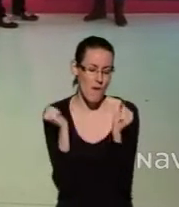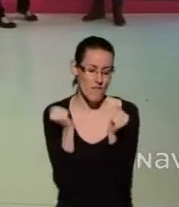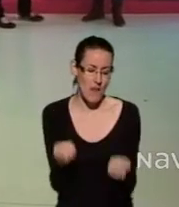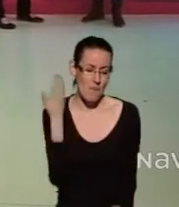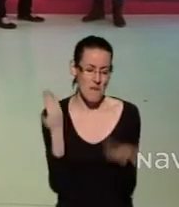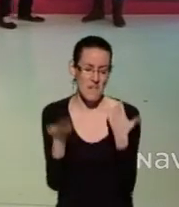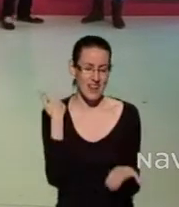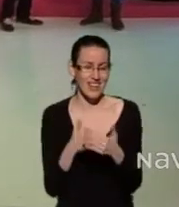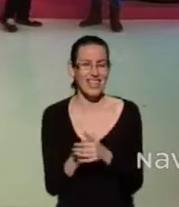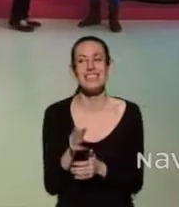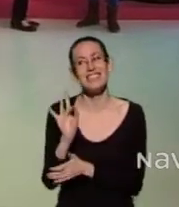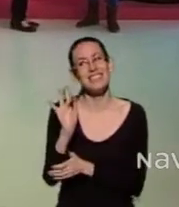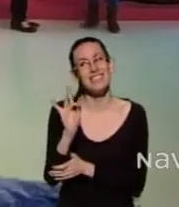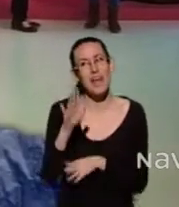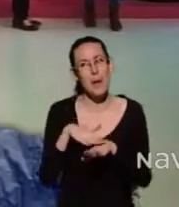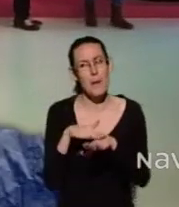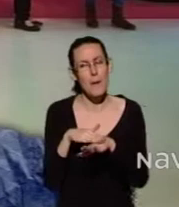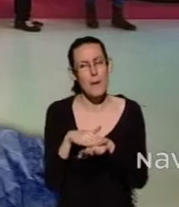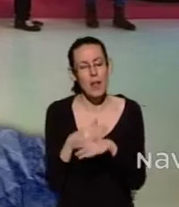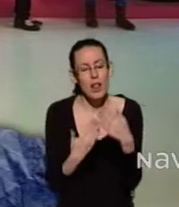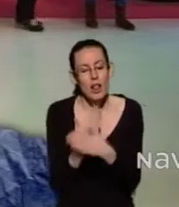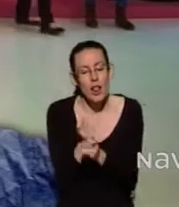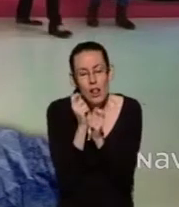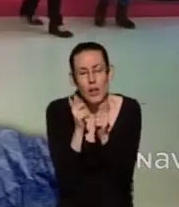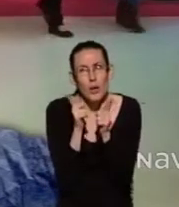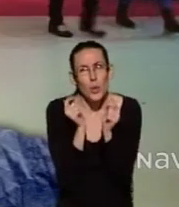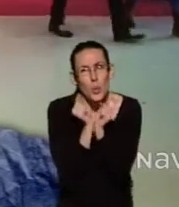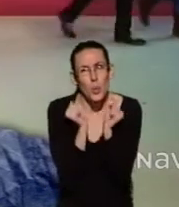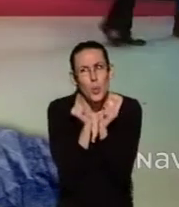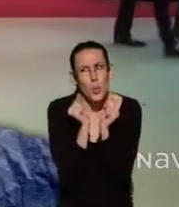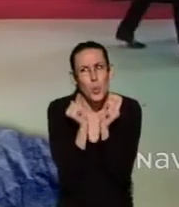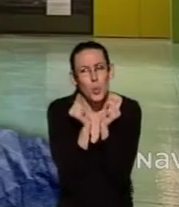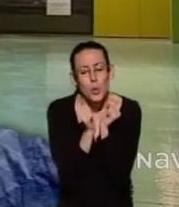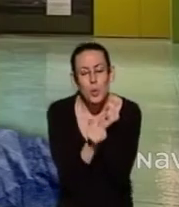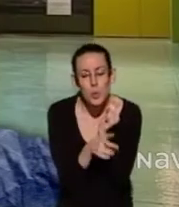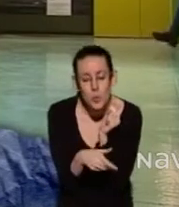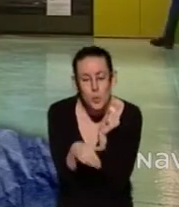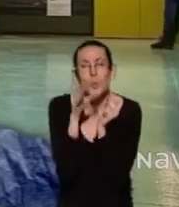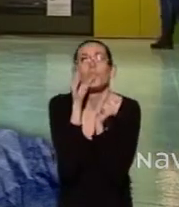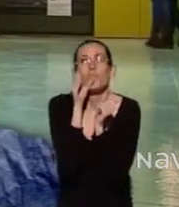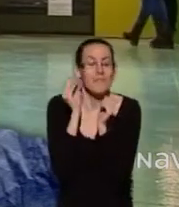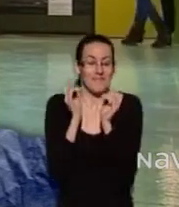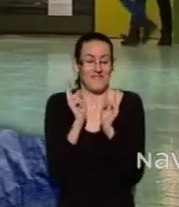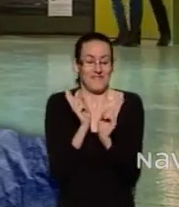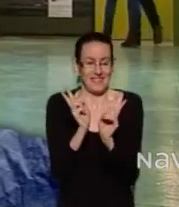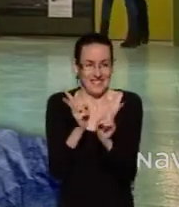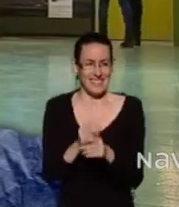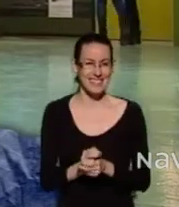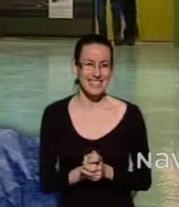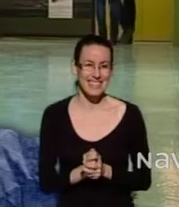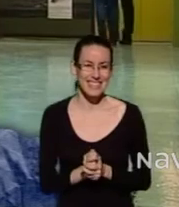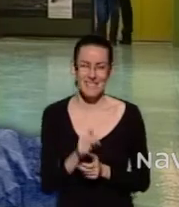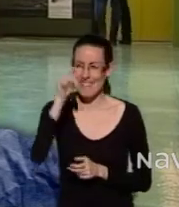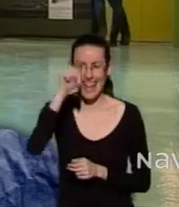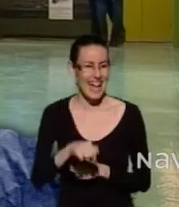Para quitar las mañanas, el frío mañanero, además aquí en Aibar, con el cierzo de Aibar, era algo que yo creo que necesitaban. Las